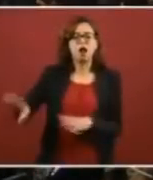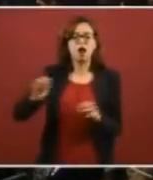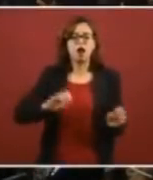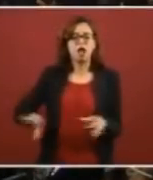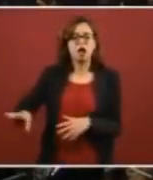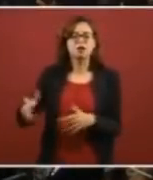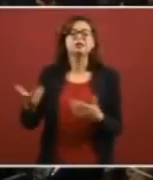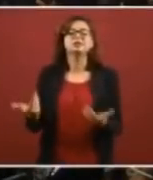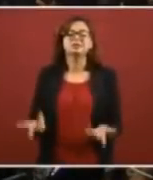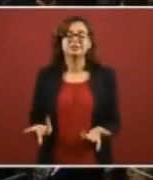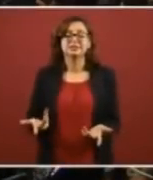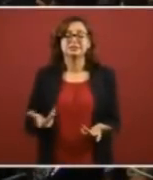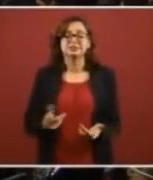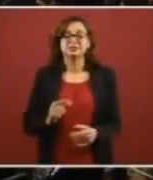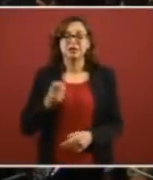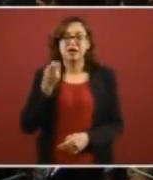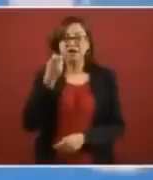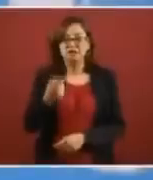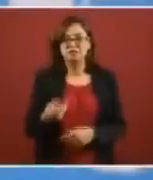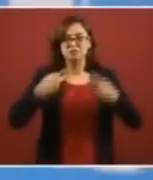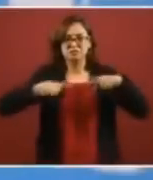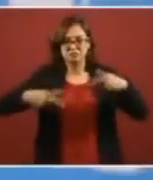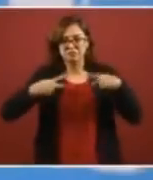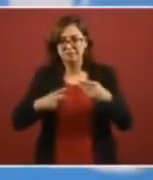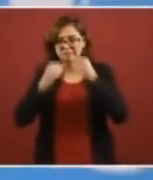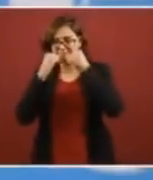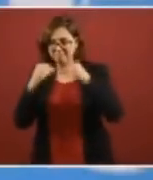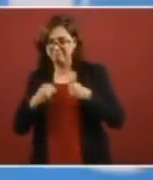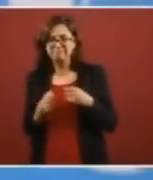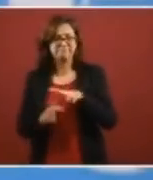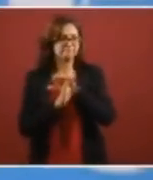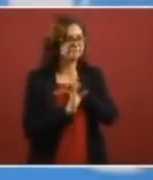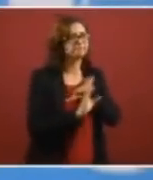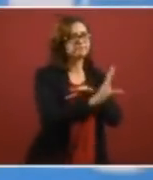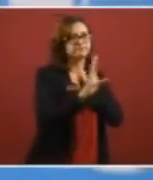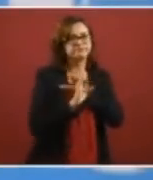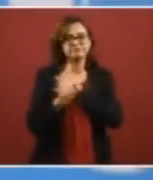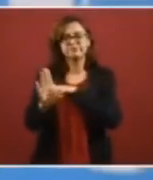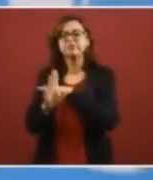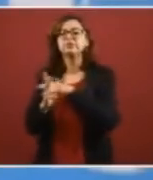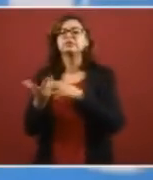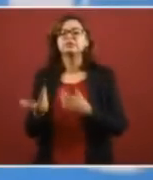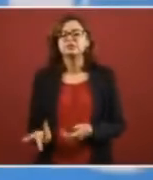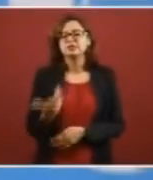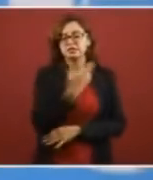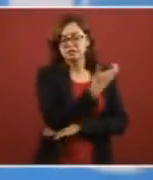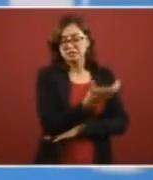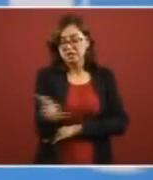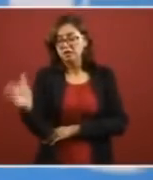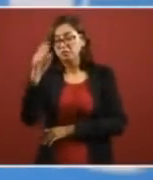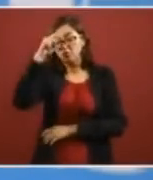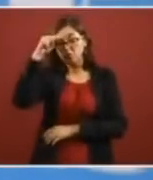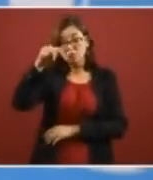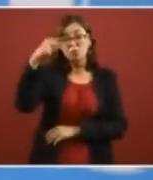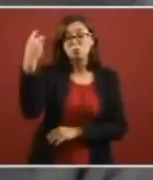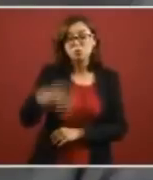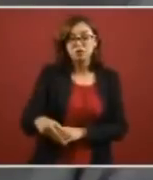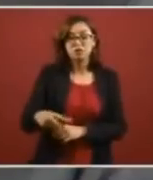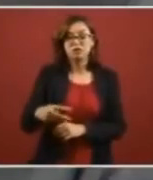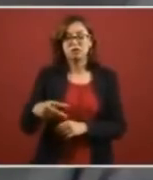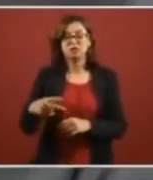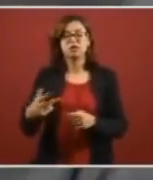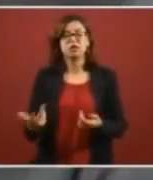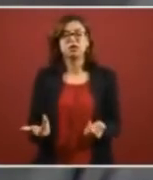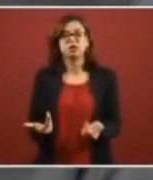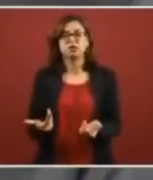la migración. En el campo de México